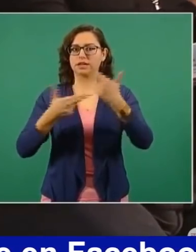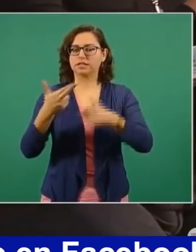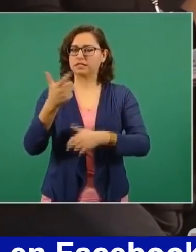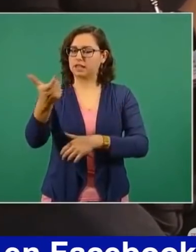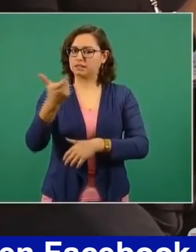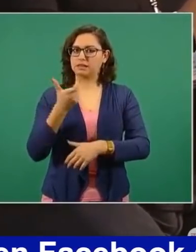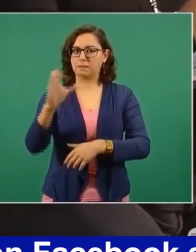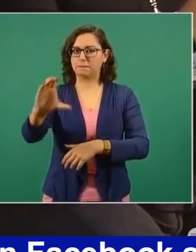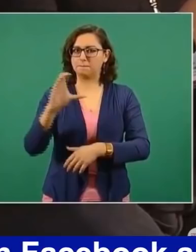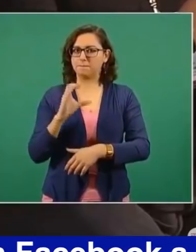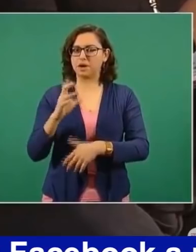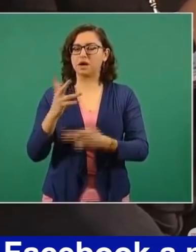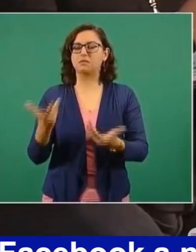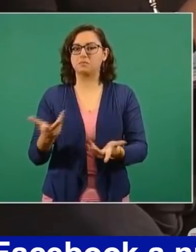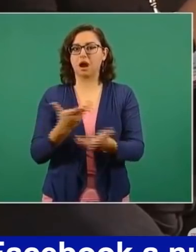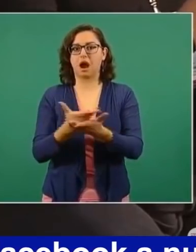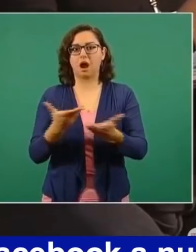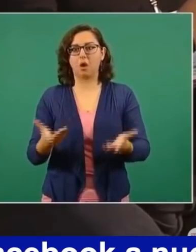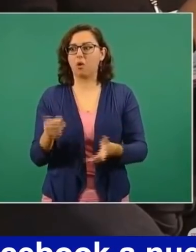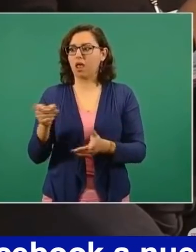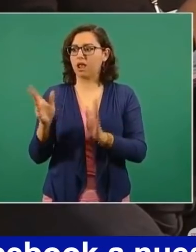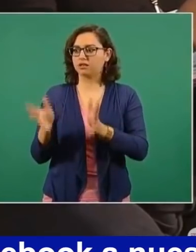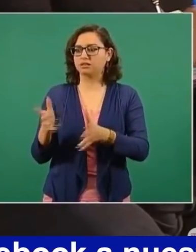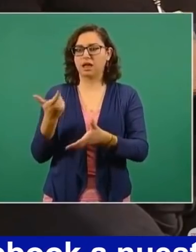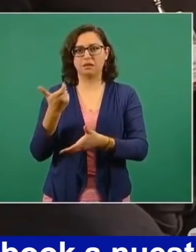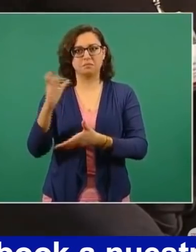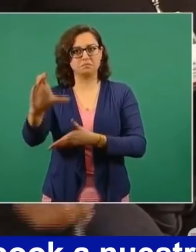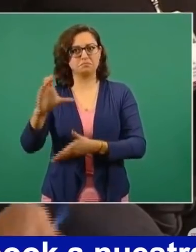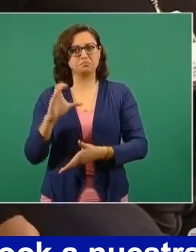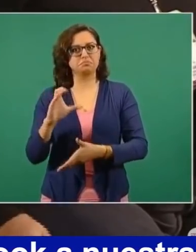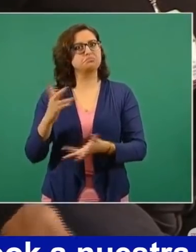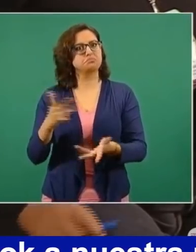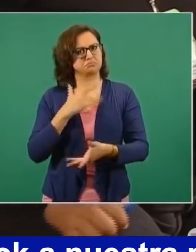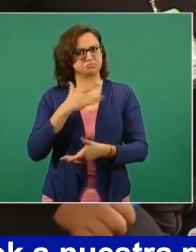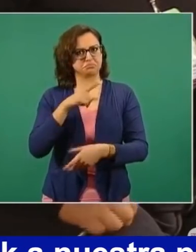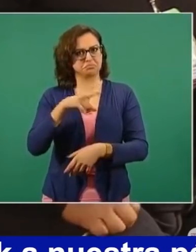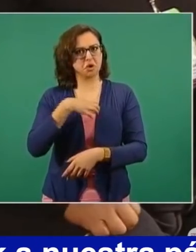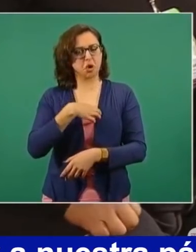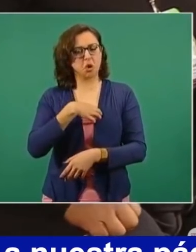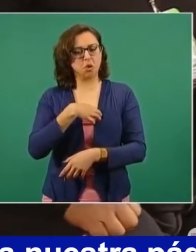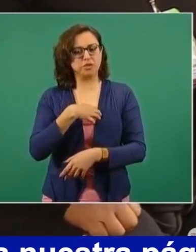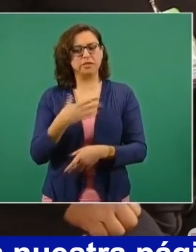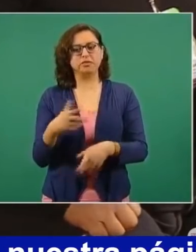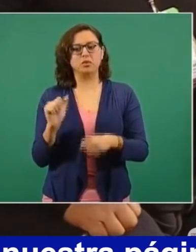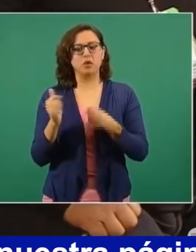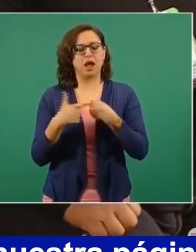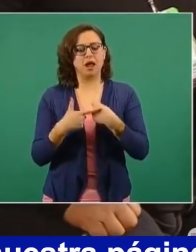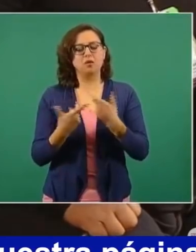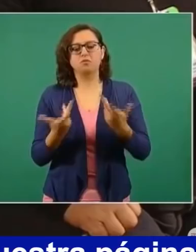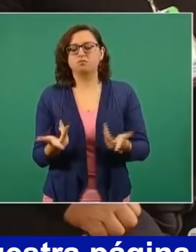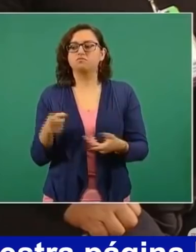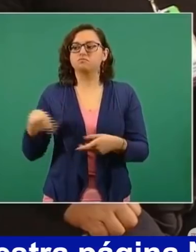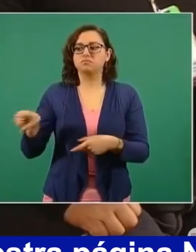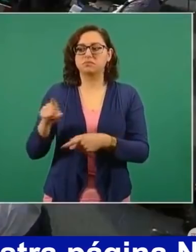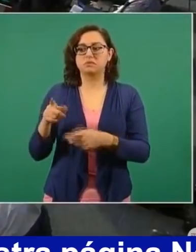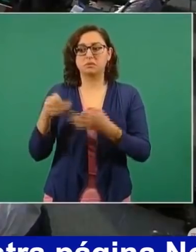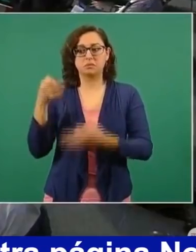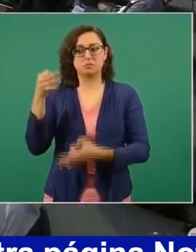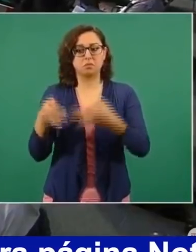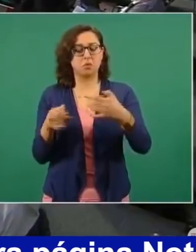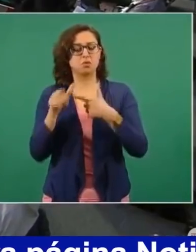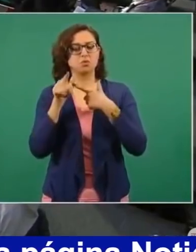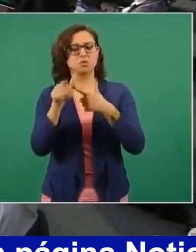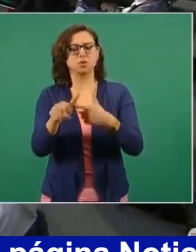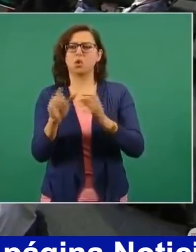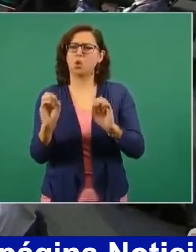y usted esta devolución de este dinero y si tendría que seguírsele un proceso penal o